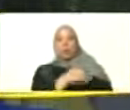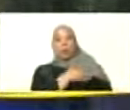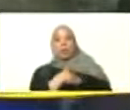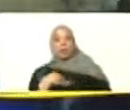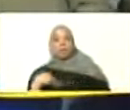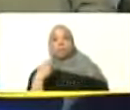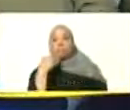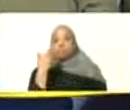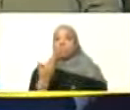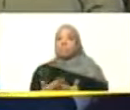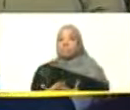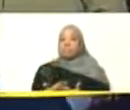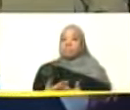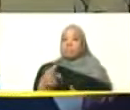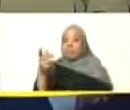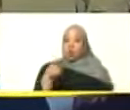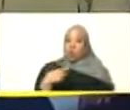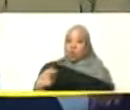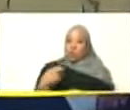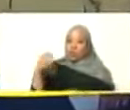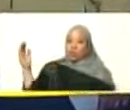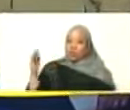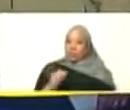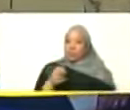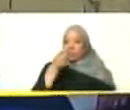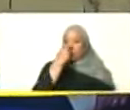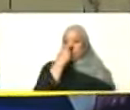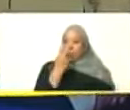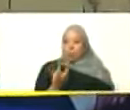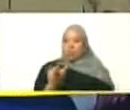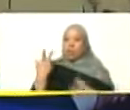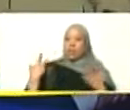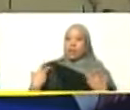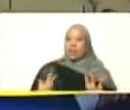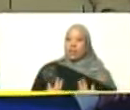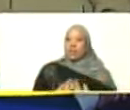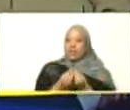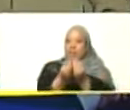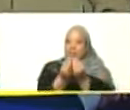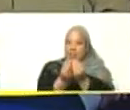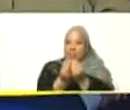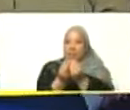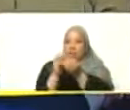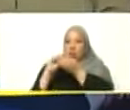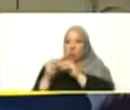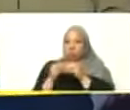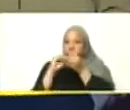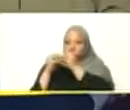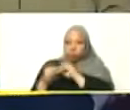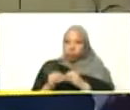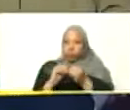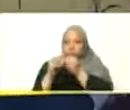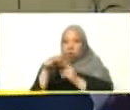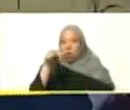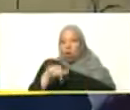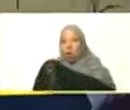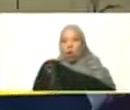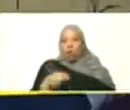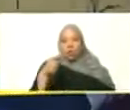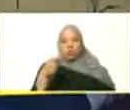Nahum por su visita a nuestra institución, porque él nos acompañó en estos arreglos, él nos acompañó el día de hoy a